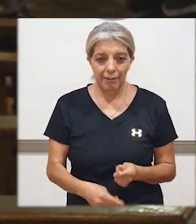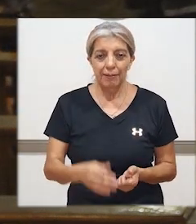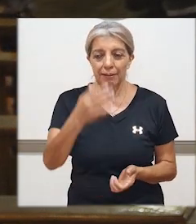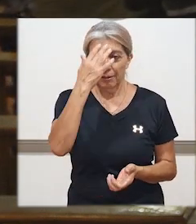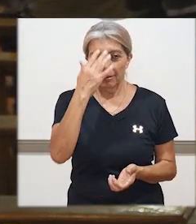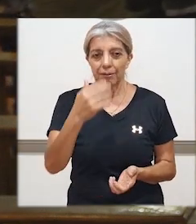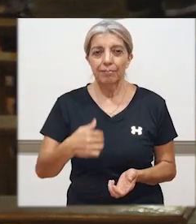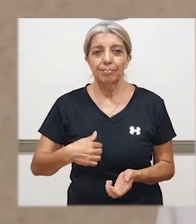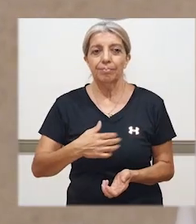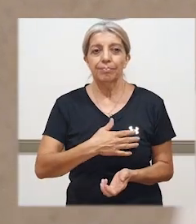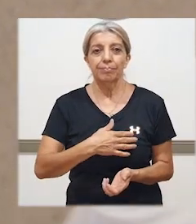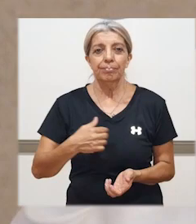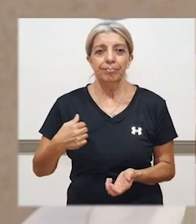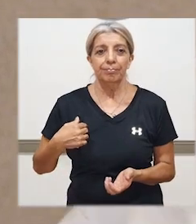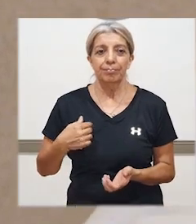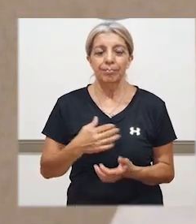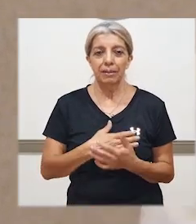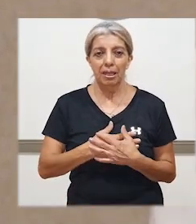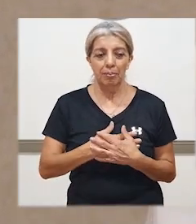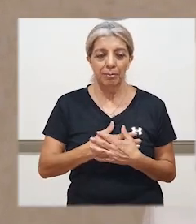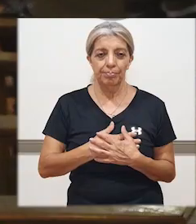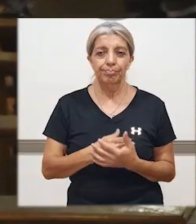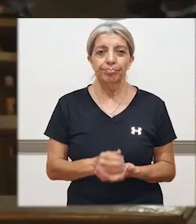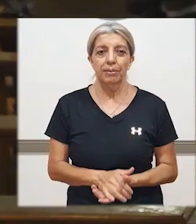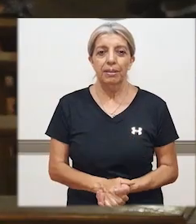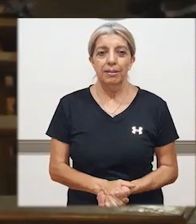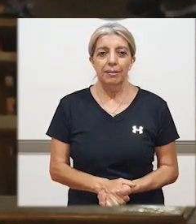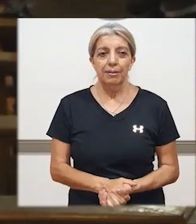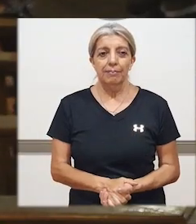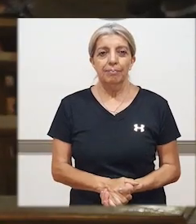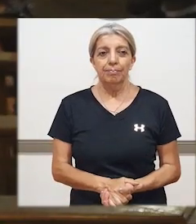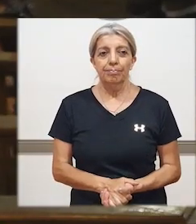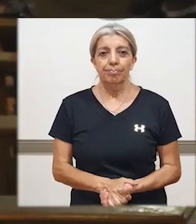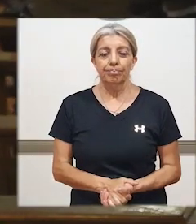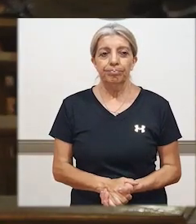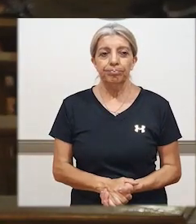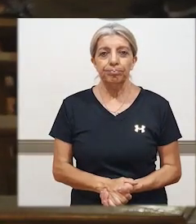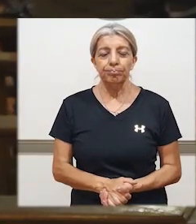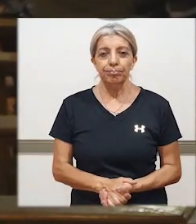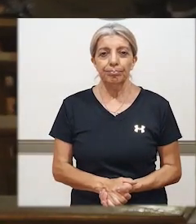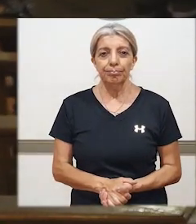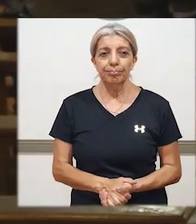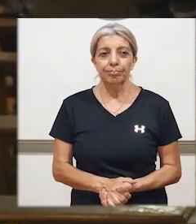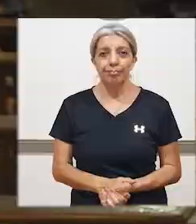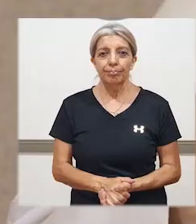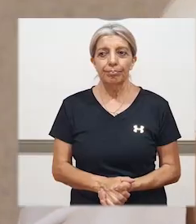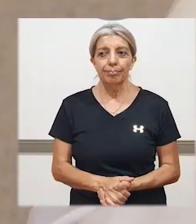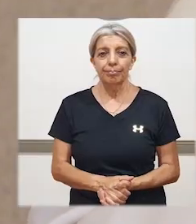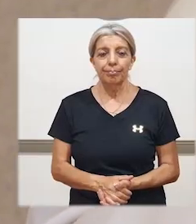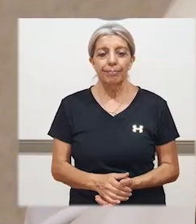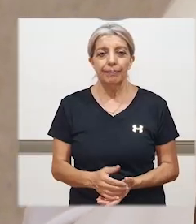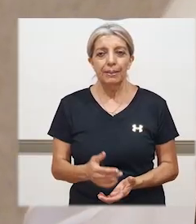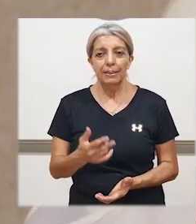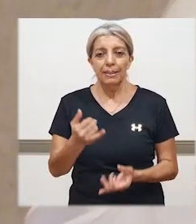En el nombre del Padre, y del Hijo, y del Espíritu Santo. Amén. Queridos hermanos, que el gozo y la paz de nuestro